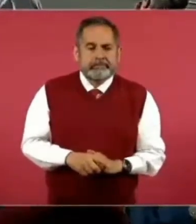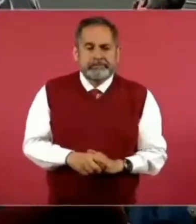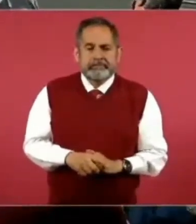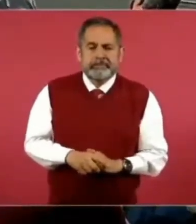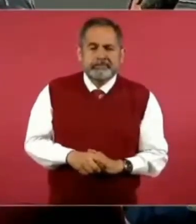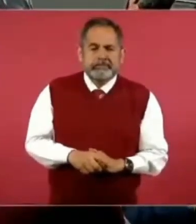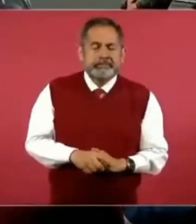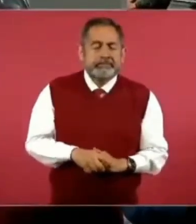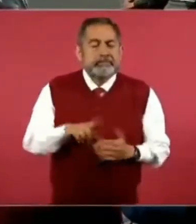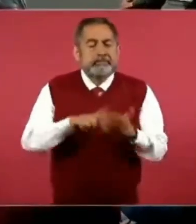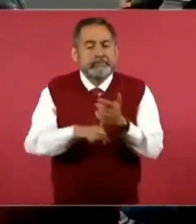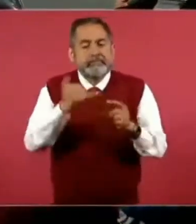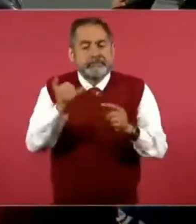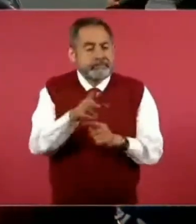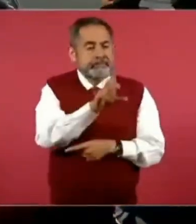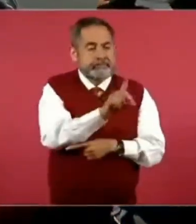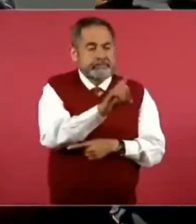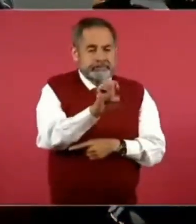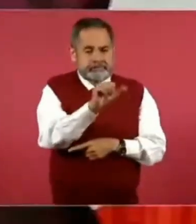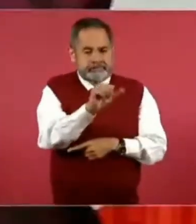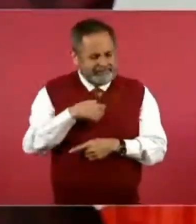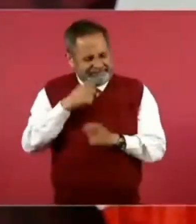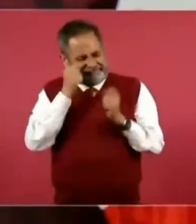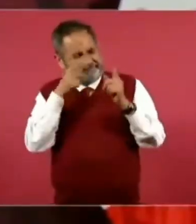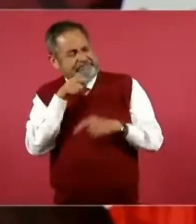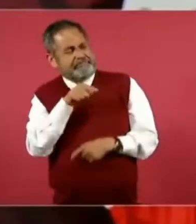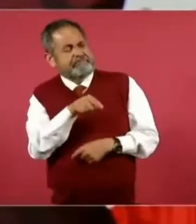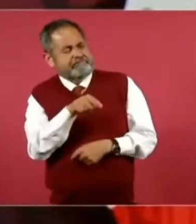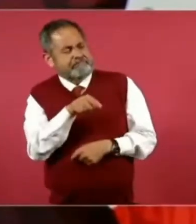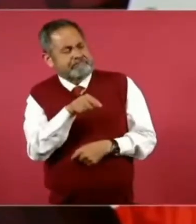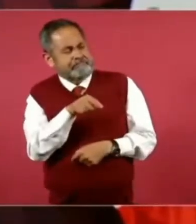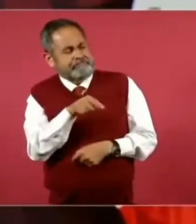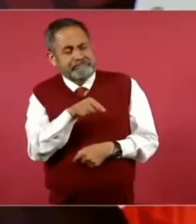Y la DEA, que eso me sorprendió.